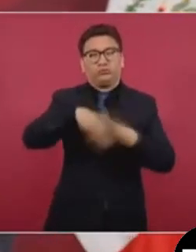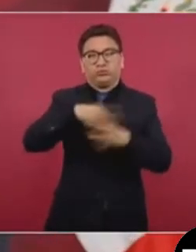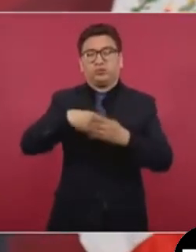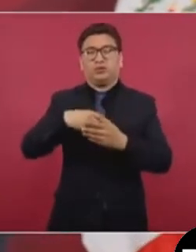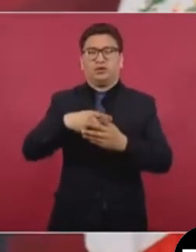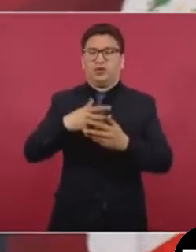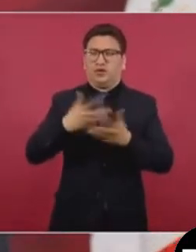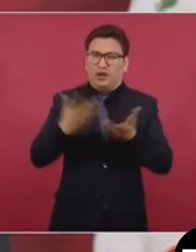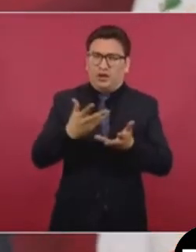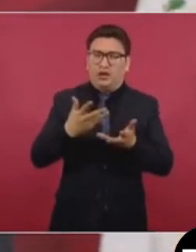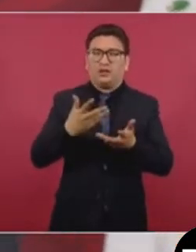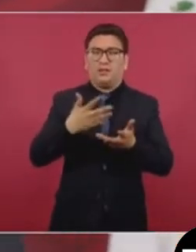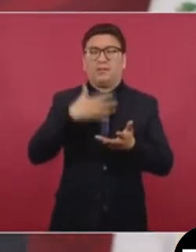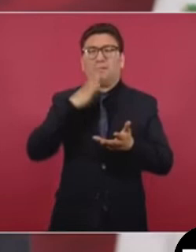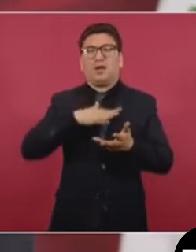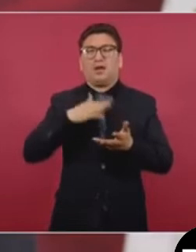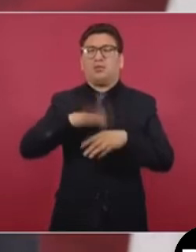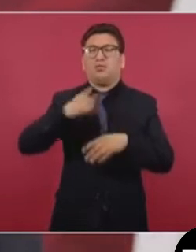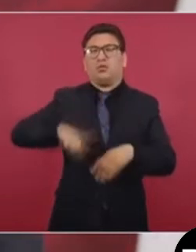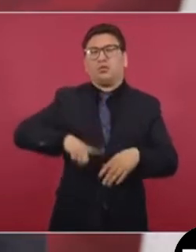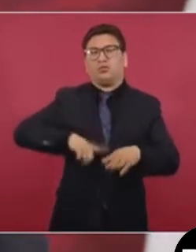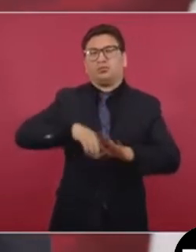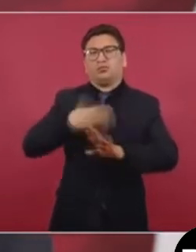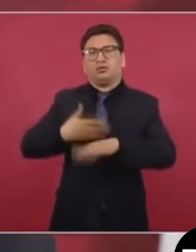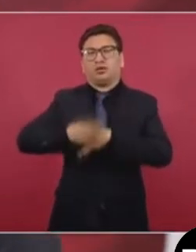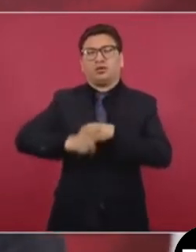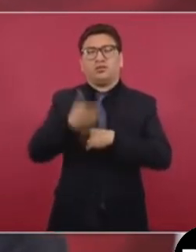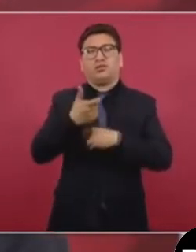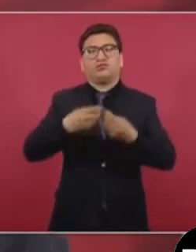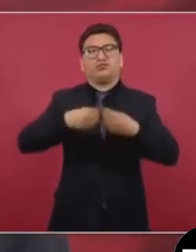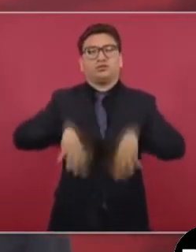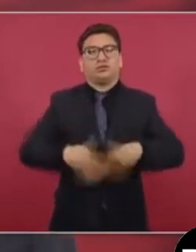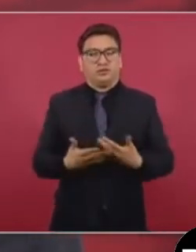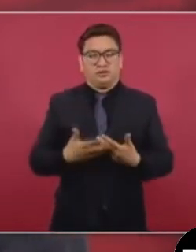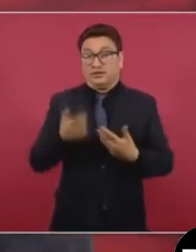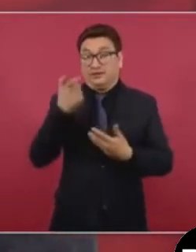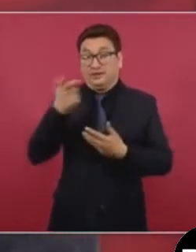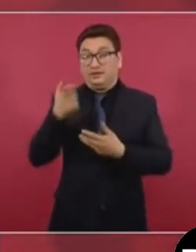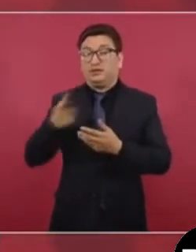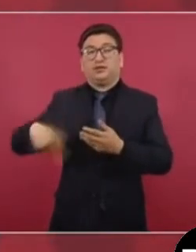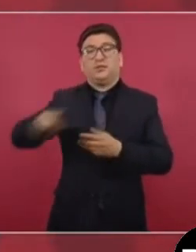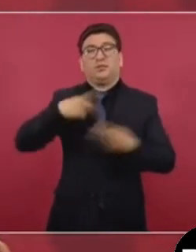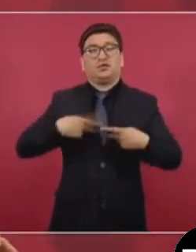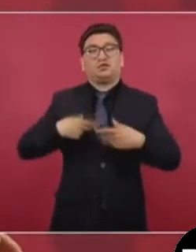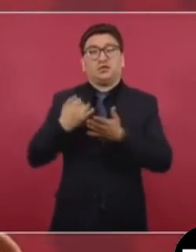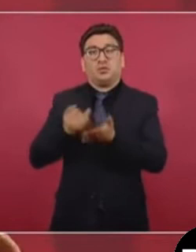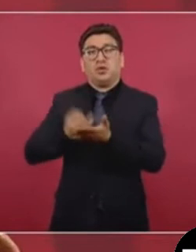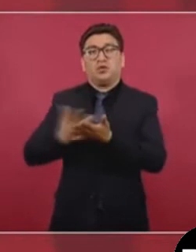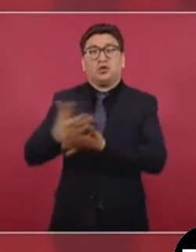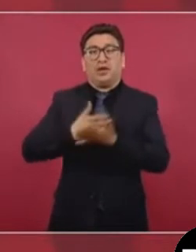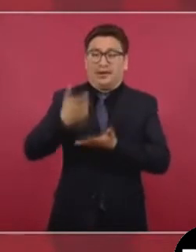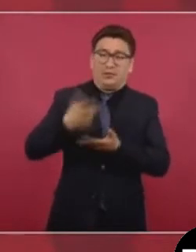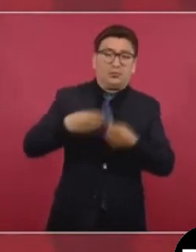afectaban la hacienda pública, el presupuesto, que es dinero del pueblo. Estamos hablando